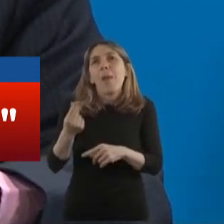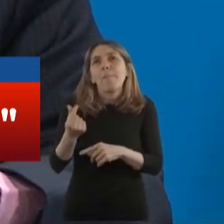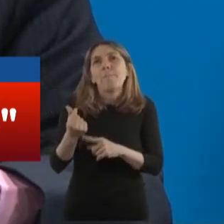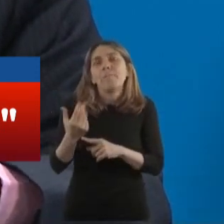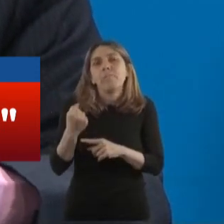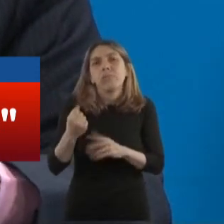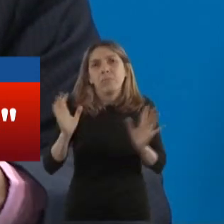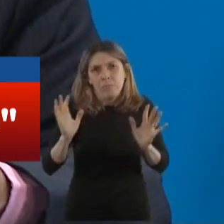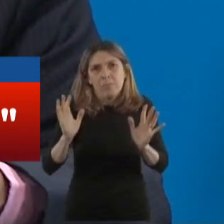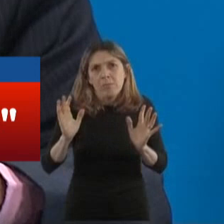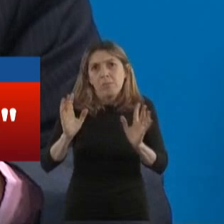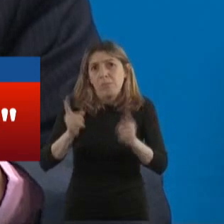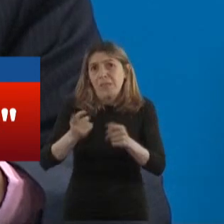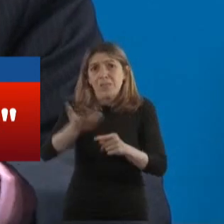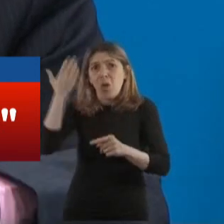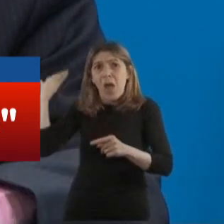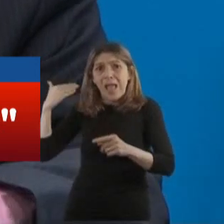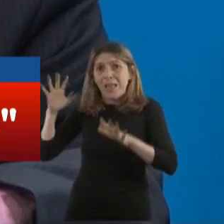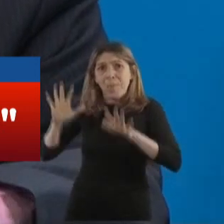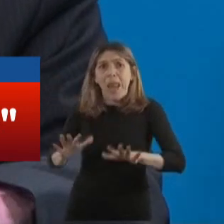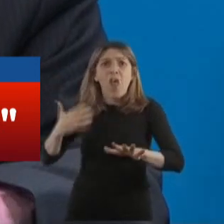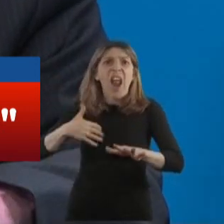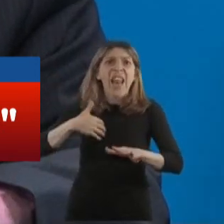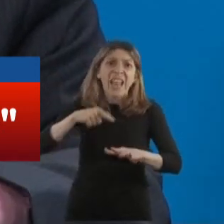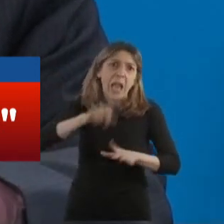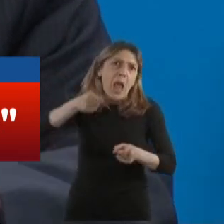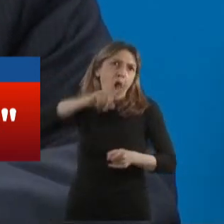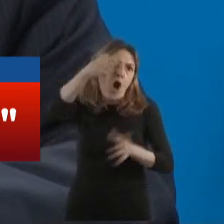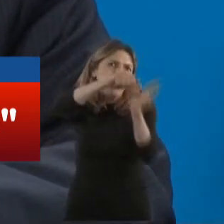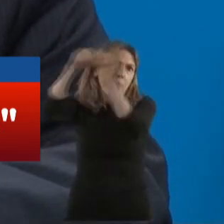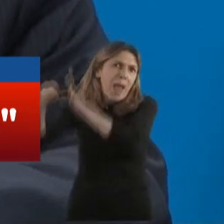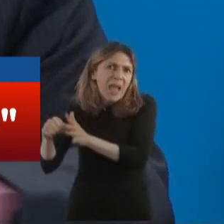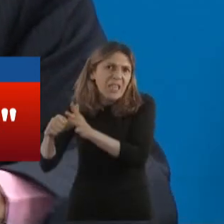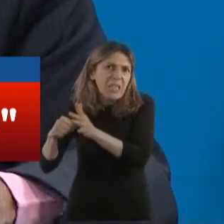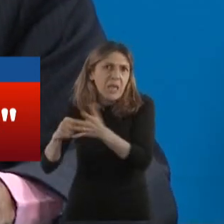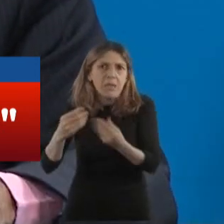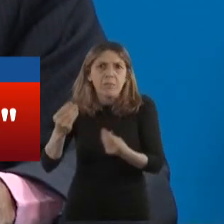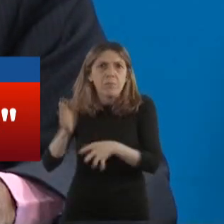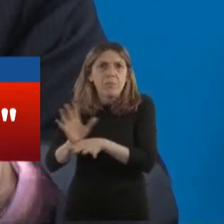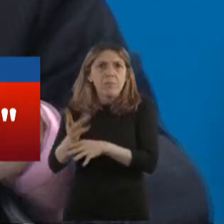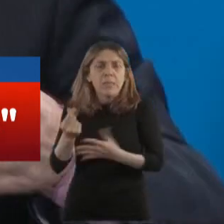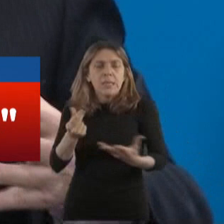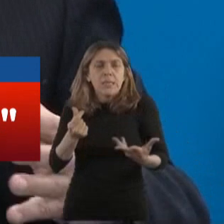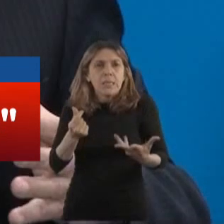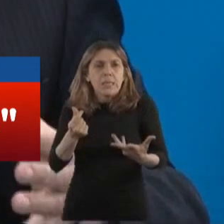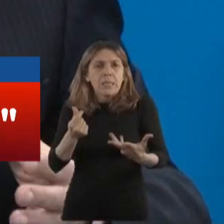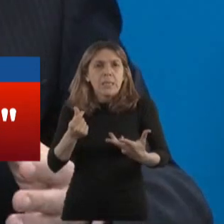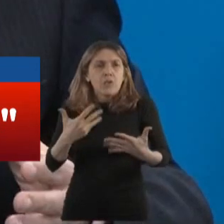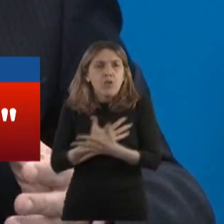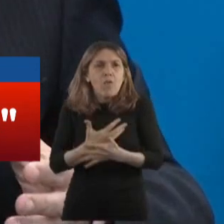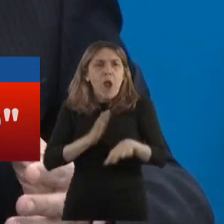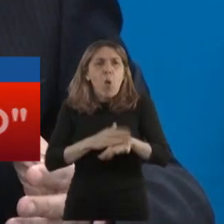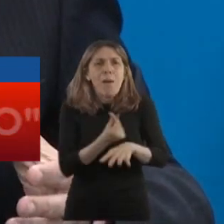vida de lo que ha ocurrido no solo en la Argentina, sino en el mundo, que eso no se vea frustrado por precios. Si nosotros